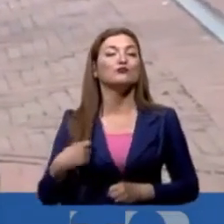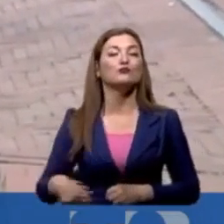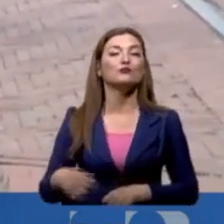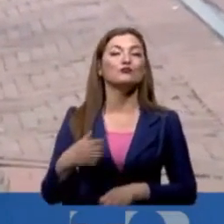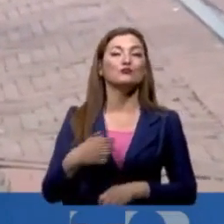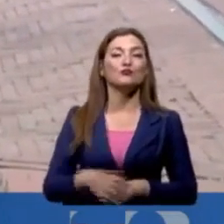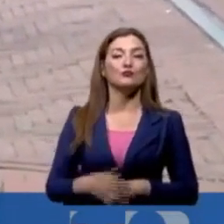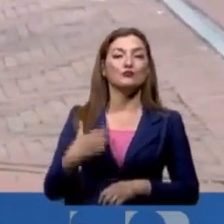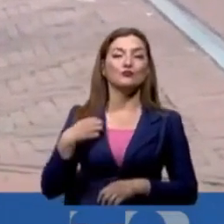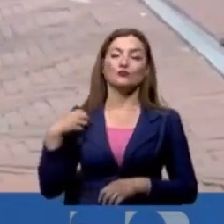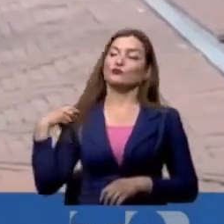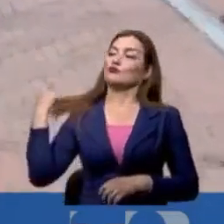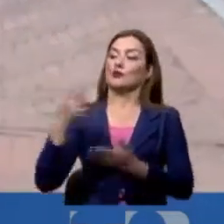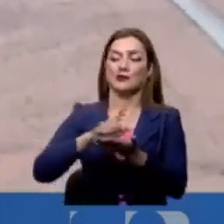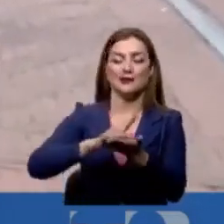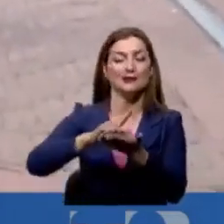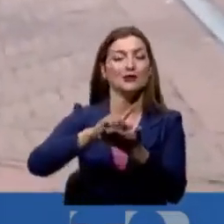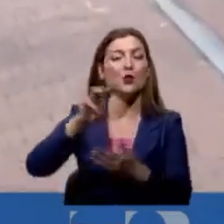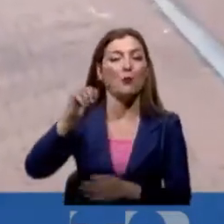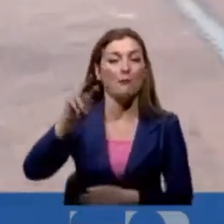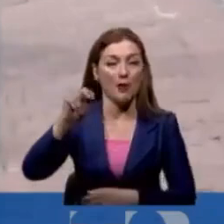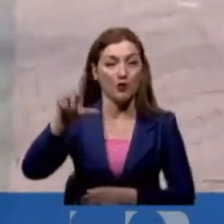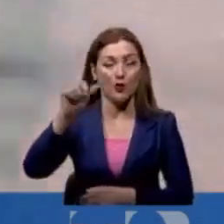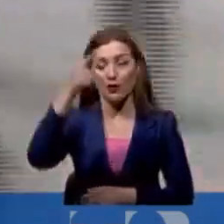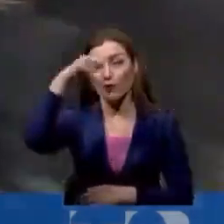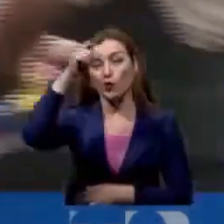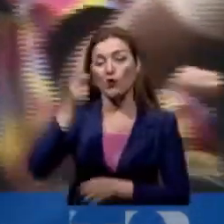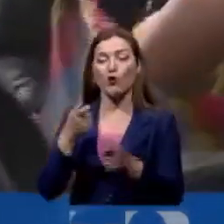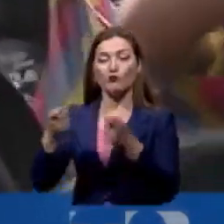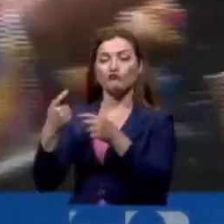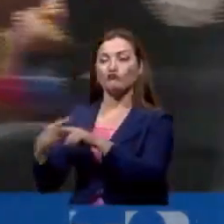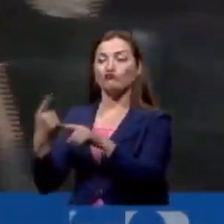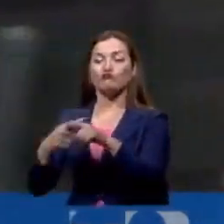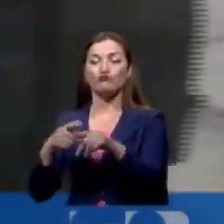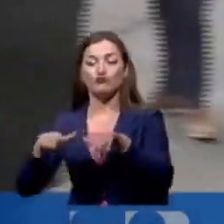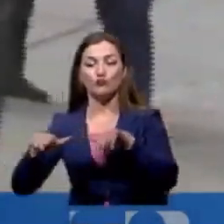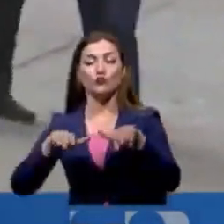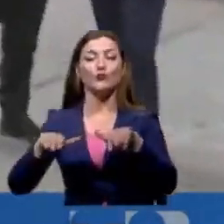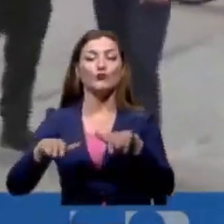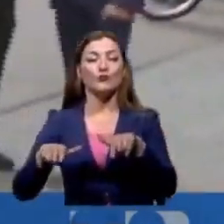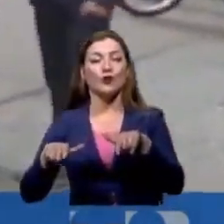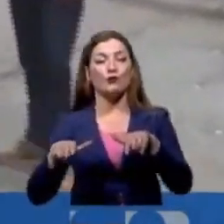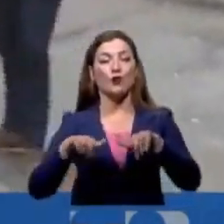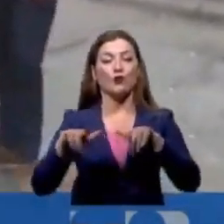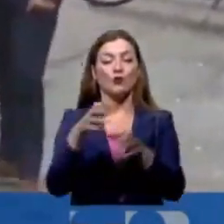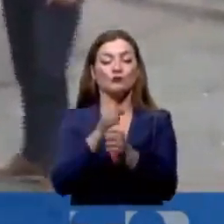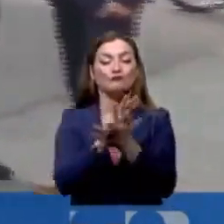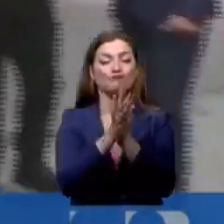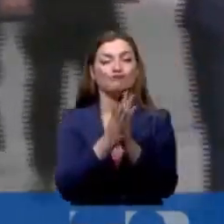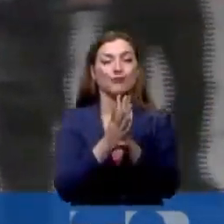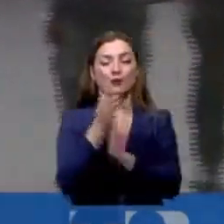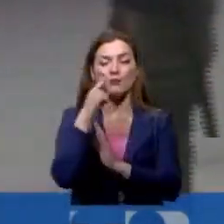blancas? A nivel de distrito Manuela Sáenz se realizan diferentes operativos en varios focos de inseguridad que